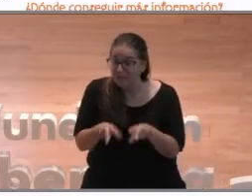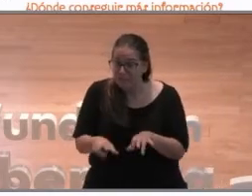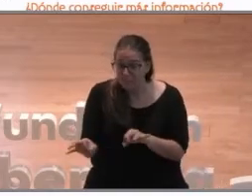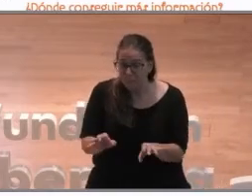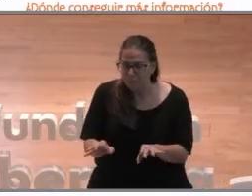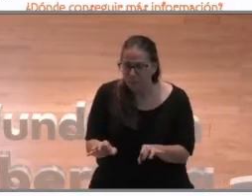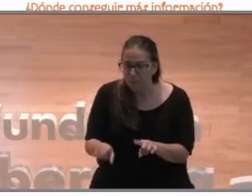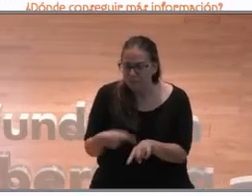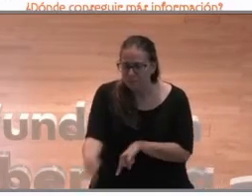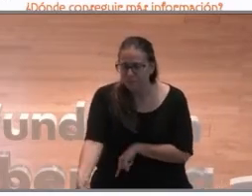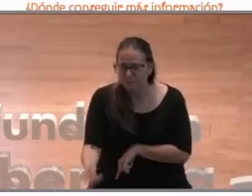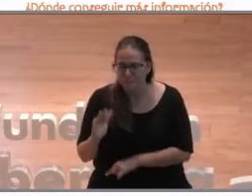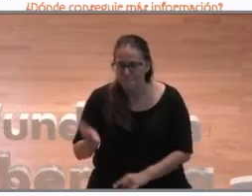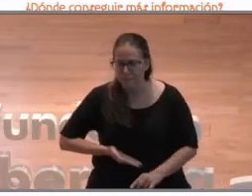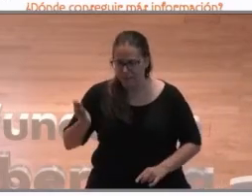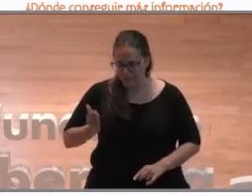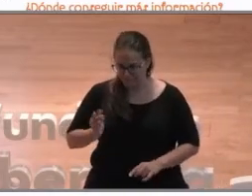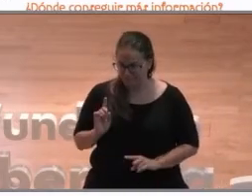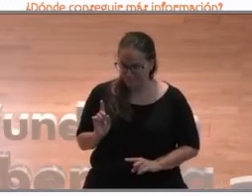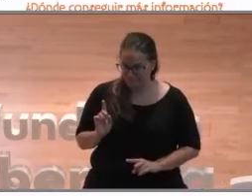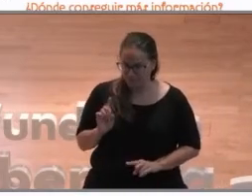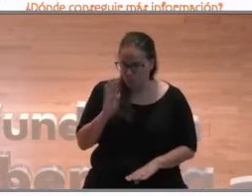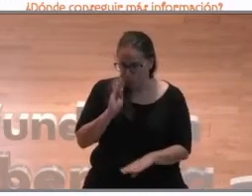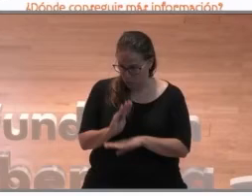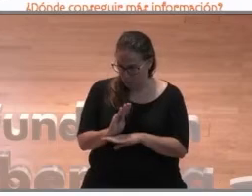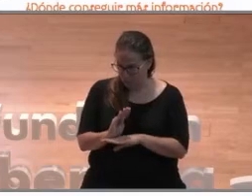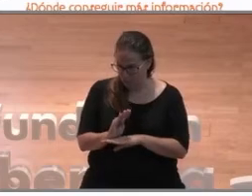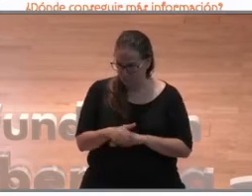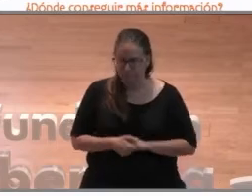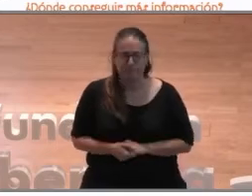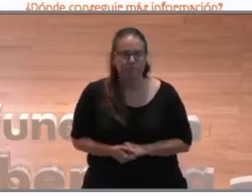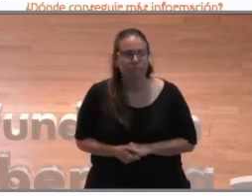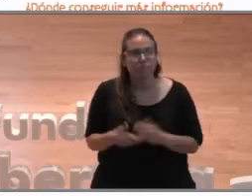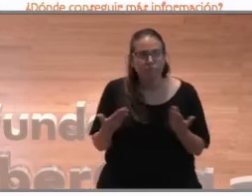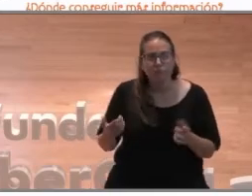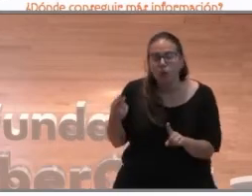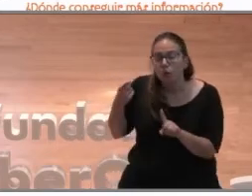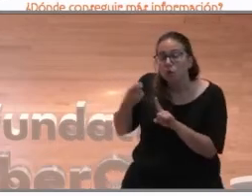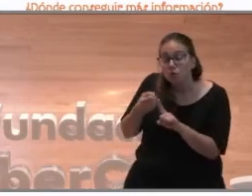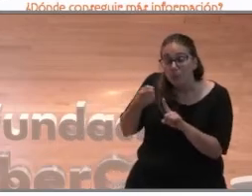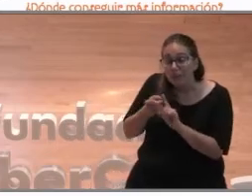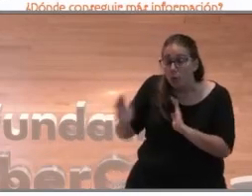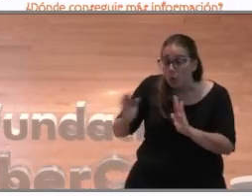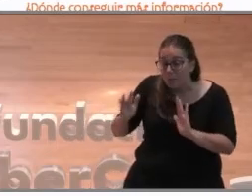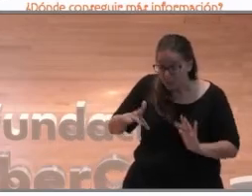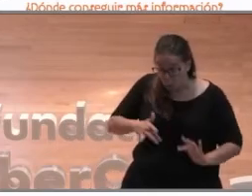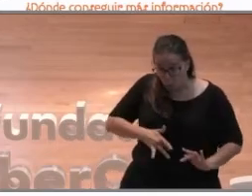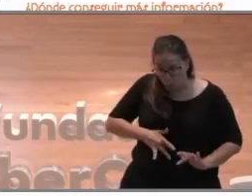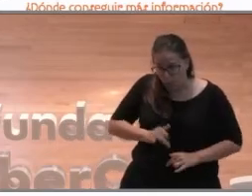una diarrea o una aguda gastroenteritis, ya lo hemos dicho, sobre todo hay que hidratarse.